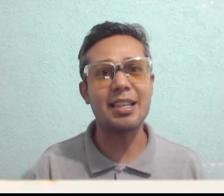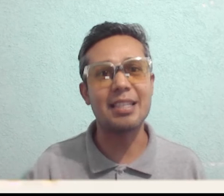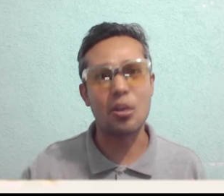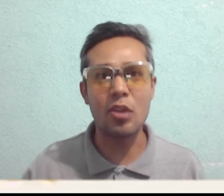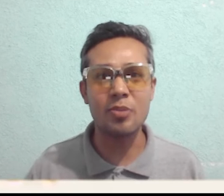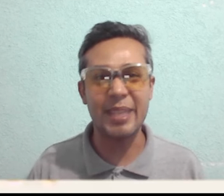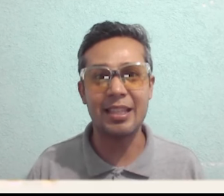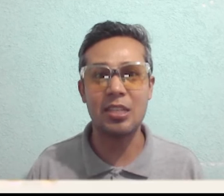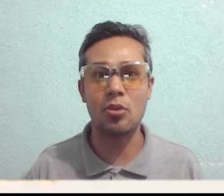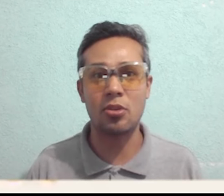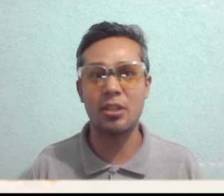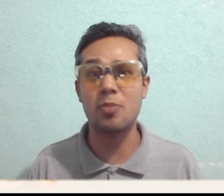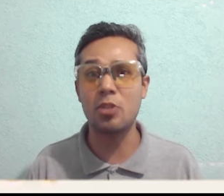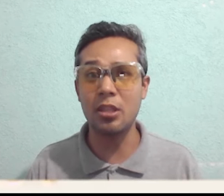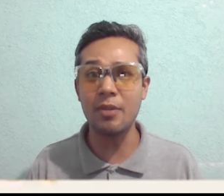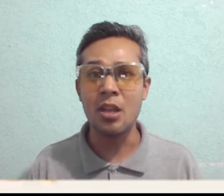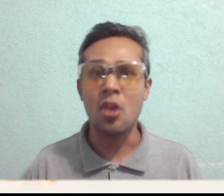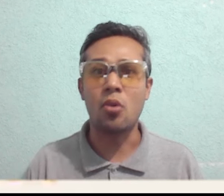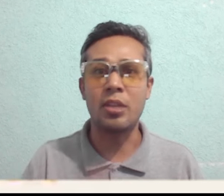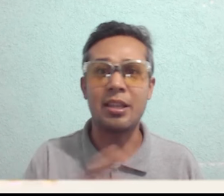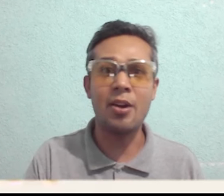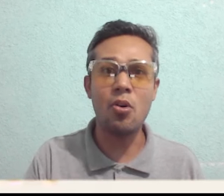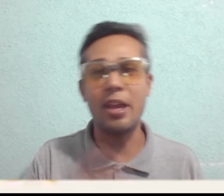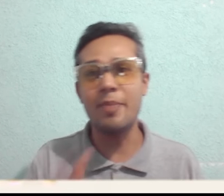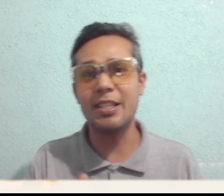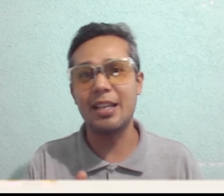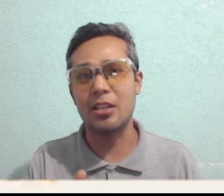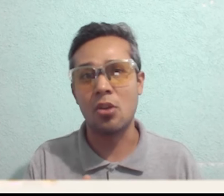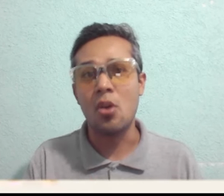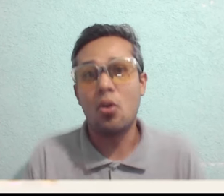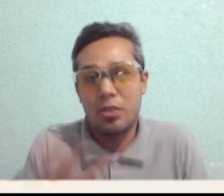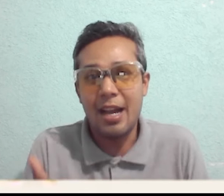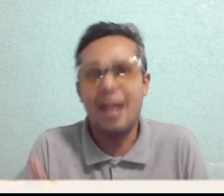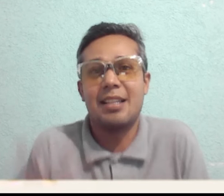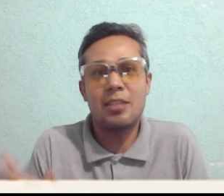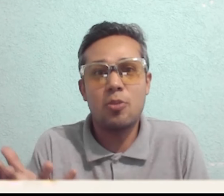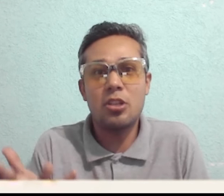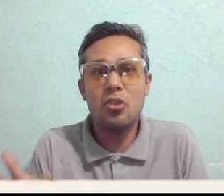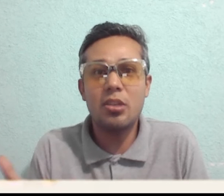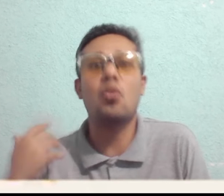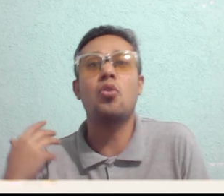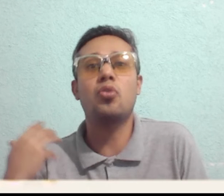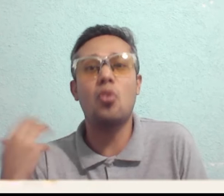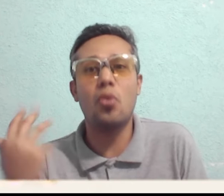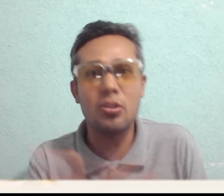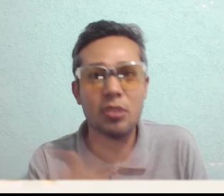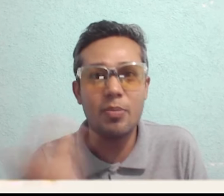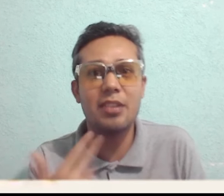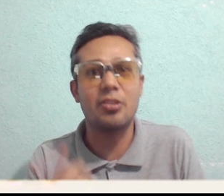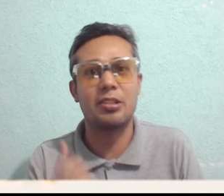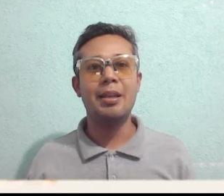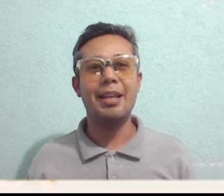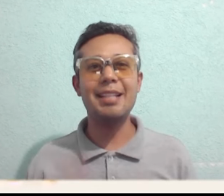permitan ser desarrollados mediante situaciones expositivas con el trabajo e investigación, o sea, hacer exposiciones con todas